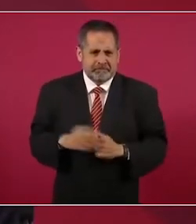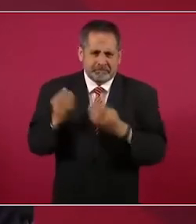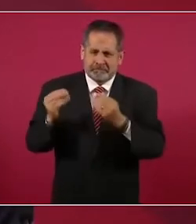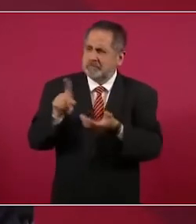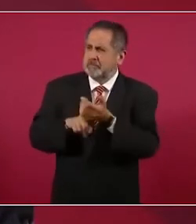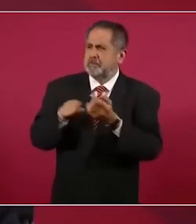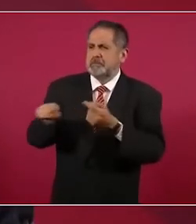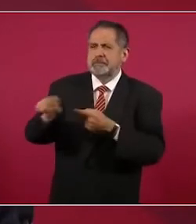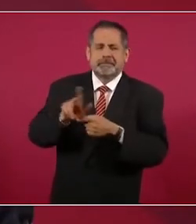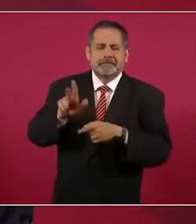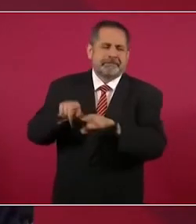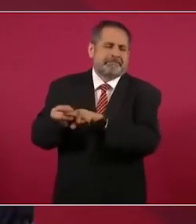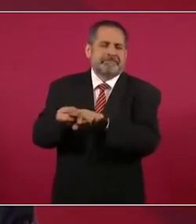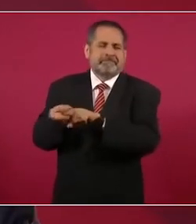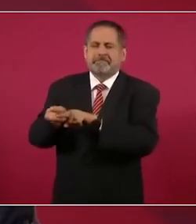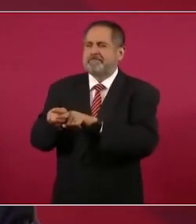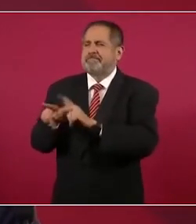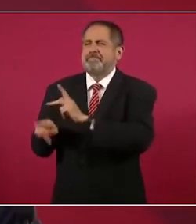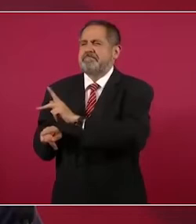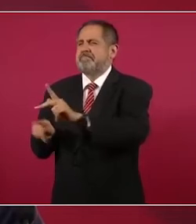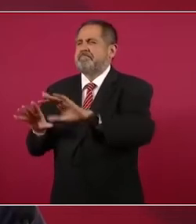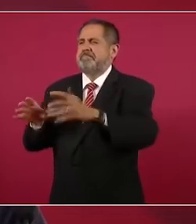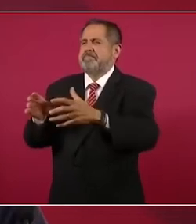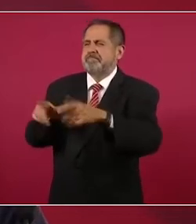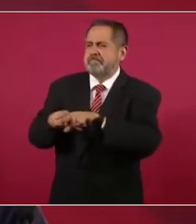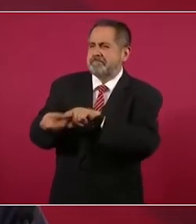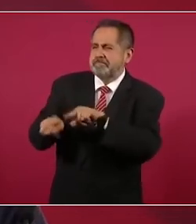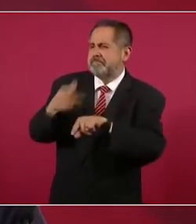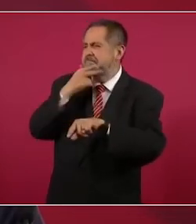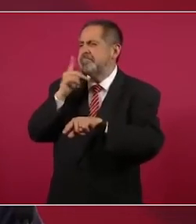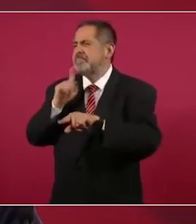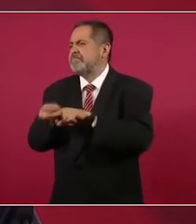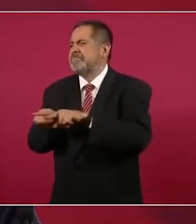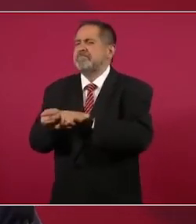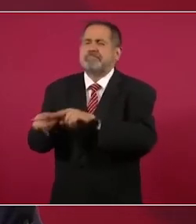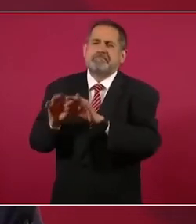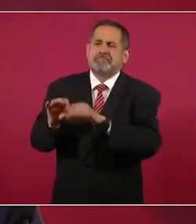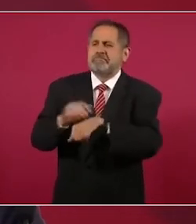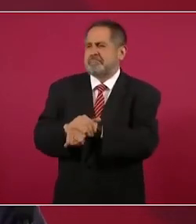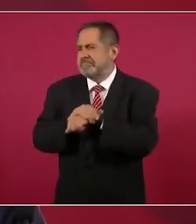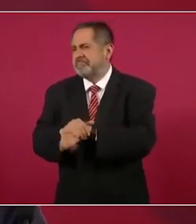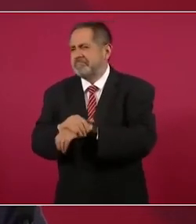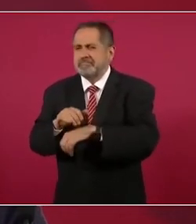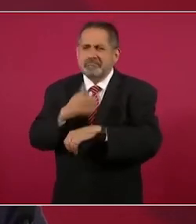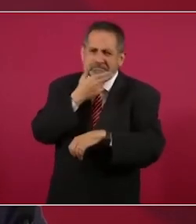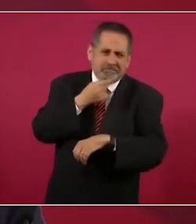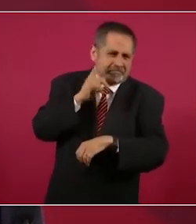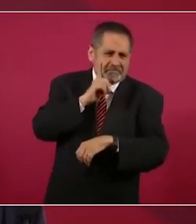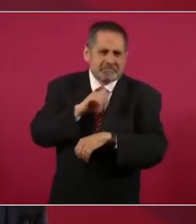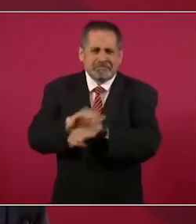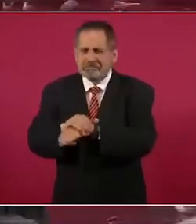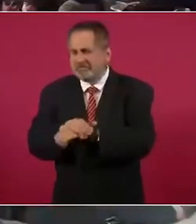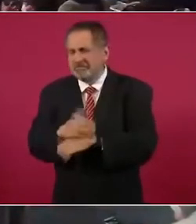muchos hermanos y hermanas y amigas y amigos y